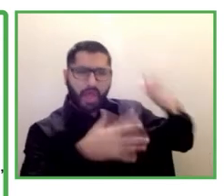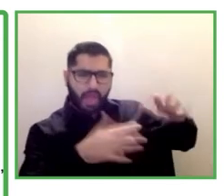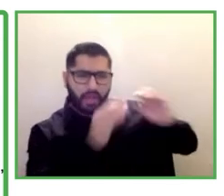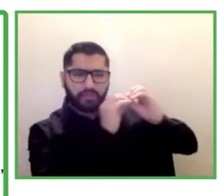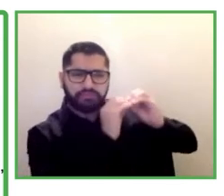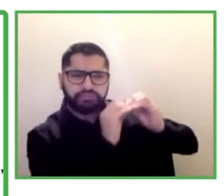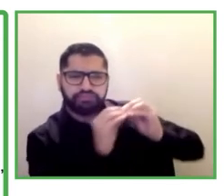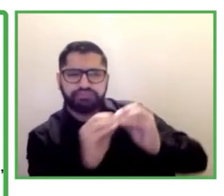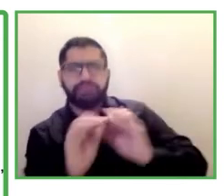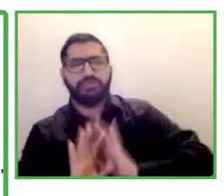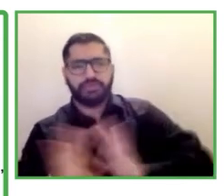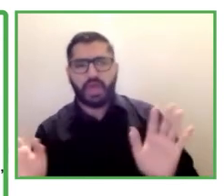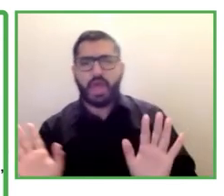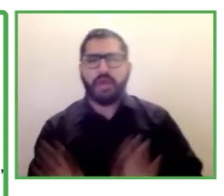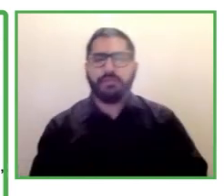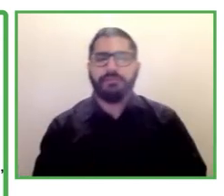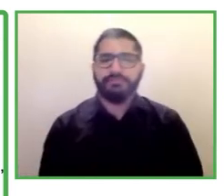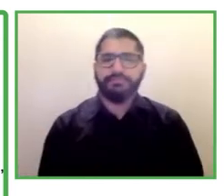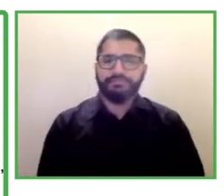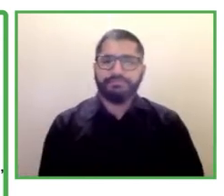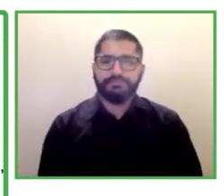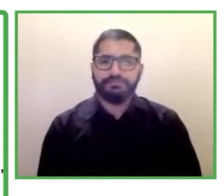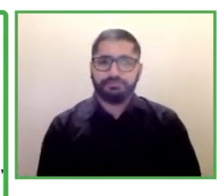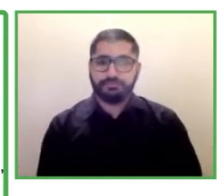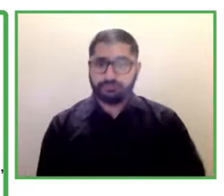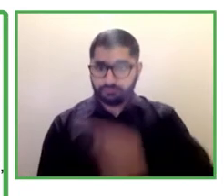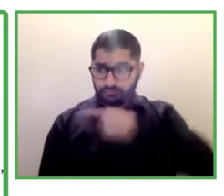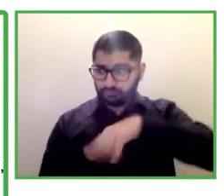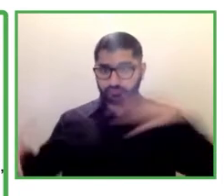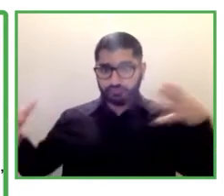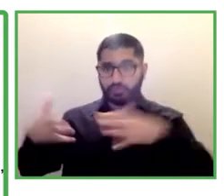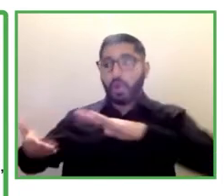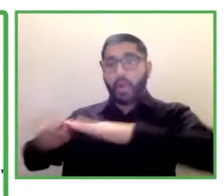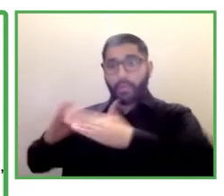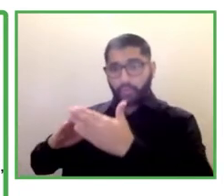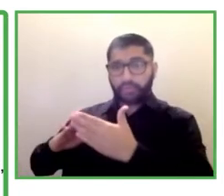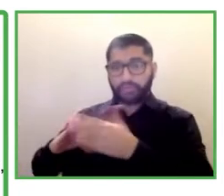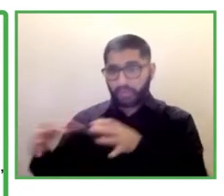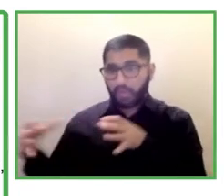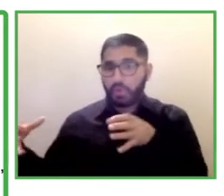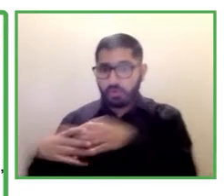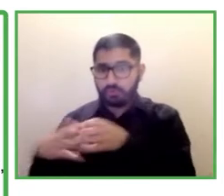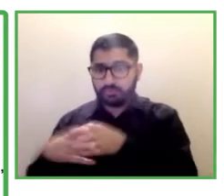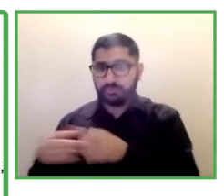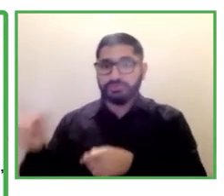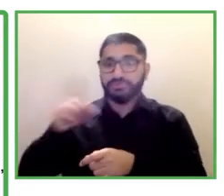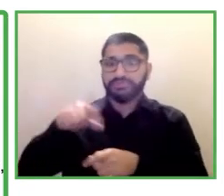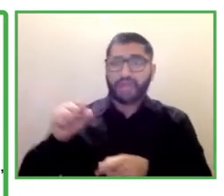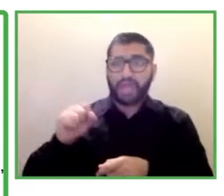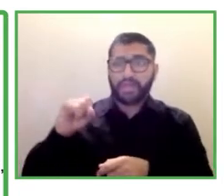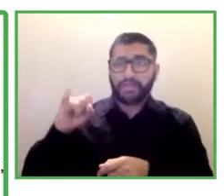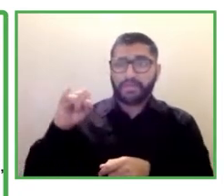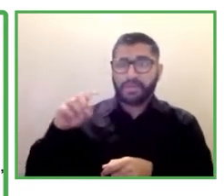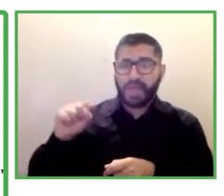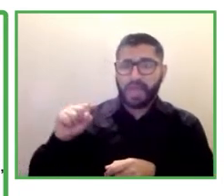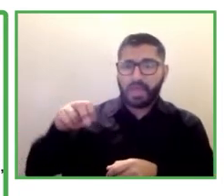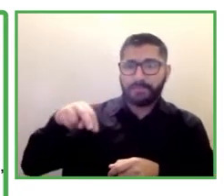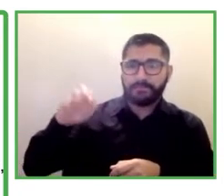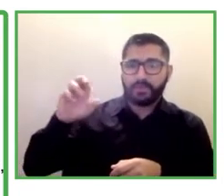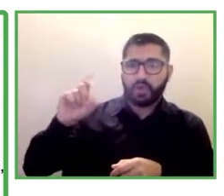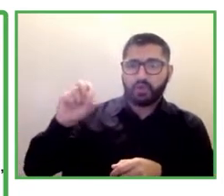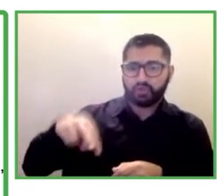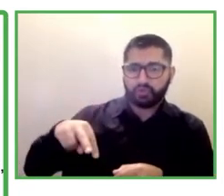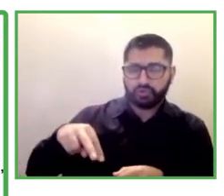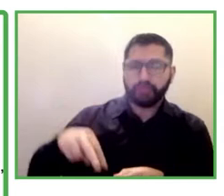Nosotros como comunidad de Sarnia Lambton somos una organización grande que empezó a trabajar en los 50, y